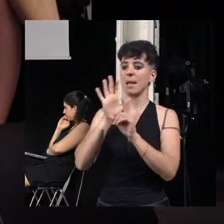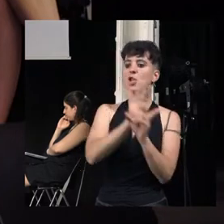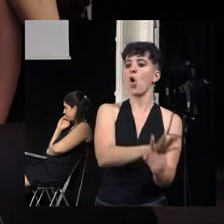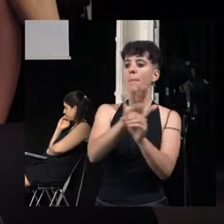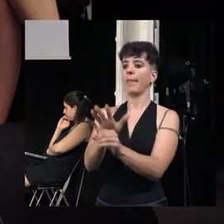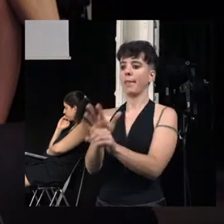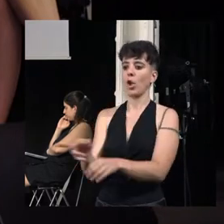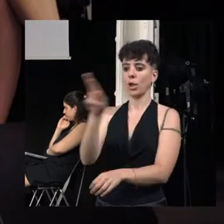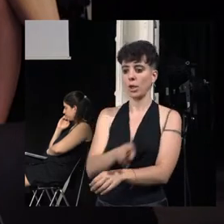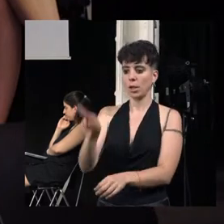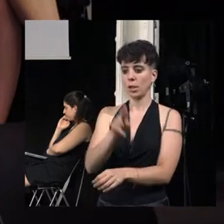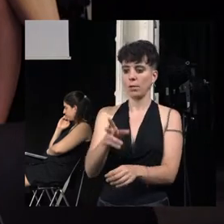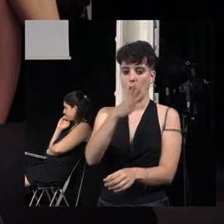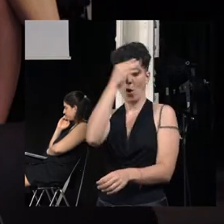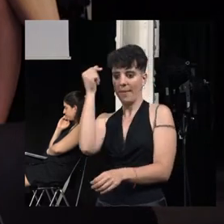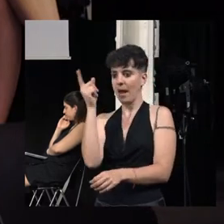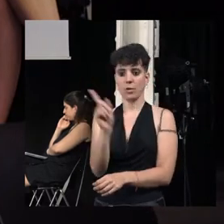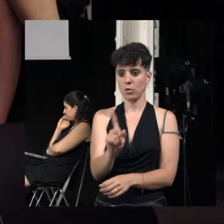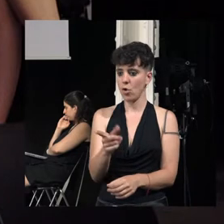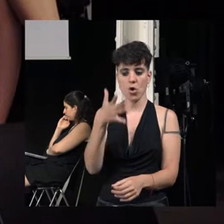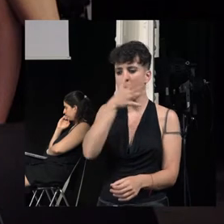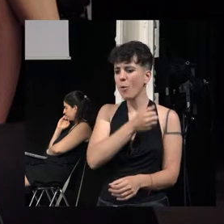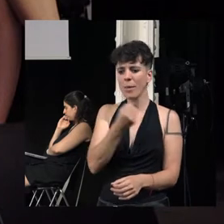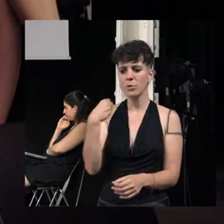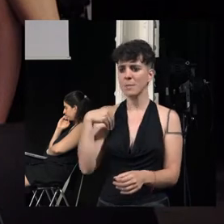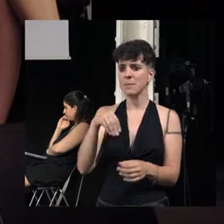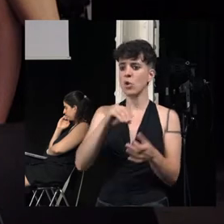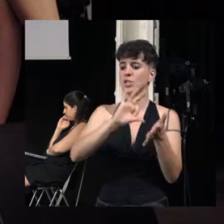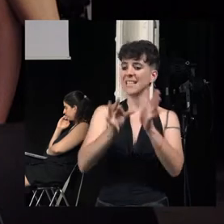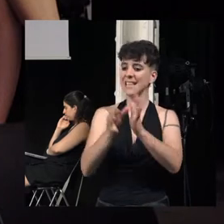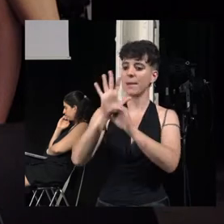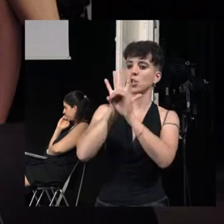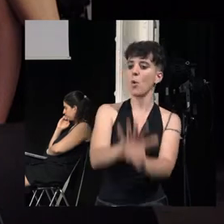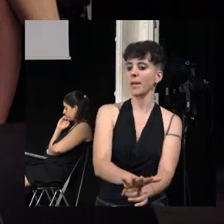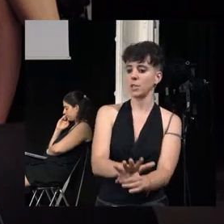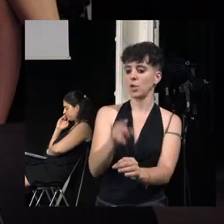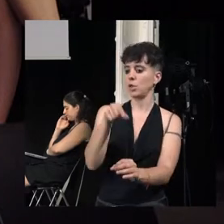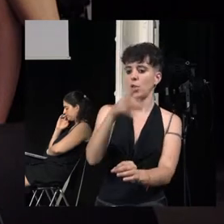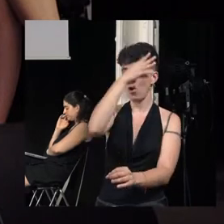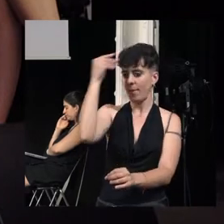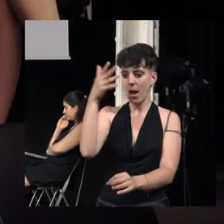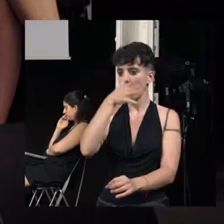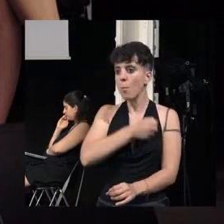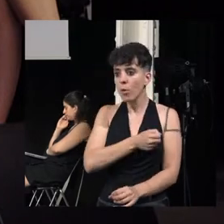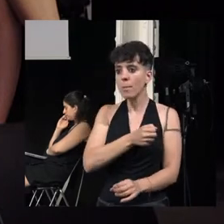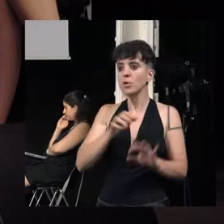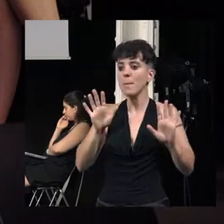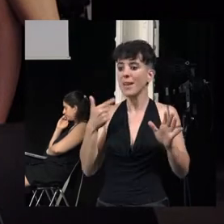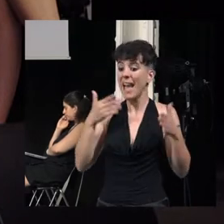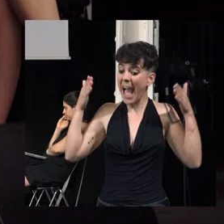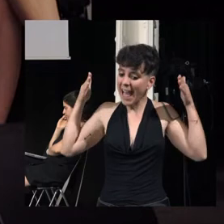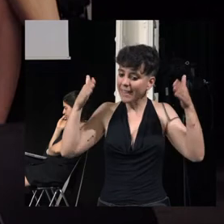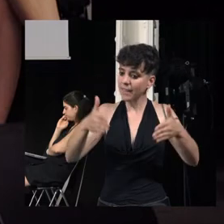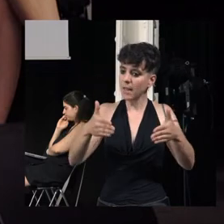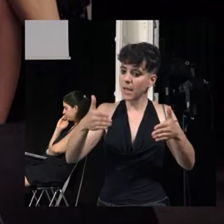reiteran. No, obviamente no podemos olvidarnos de esos sistemas de opresión, sino más bien que es preciso atender